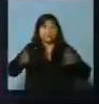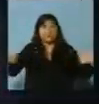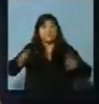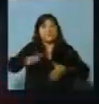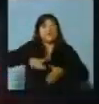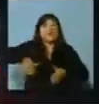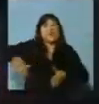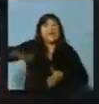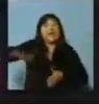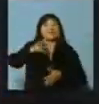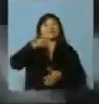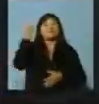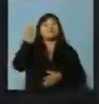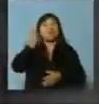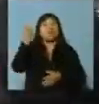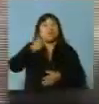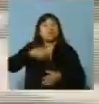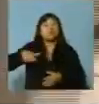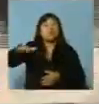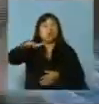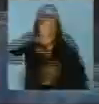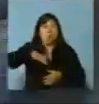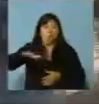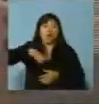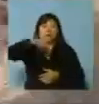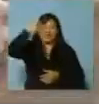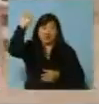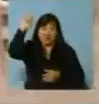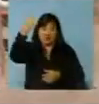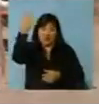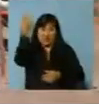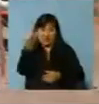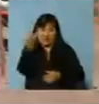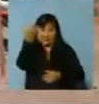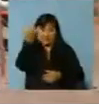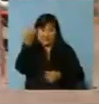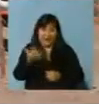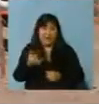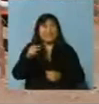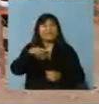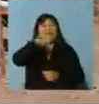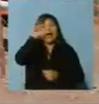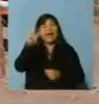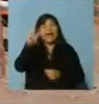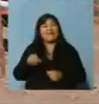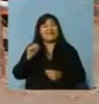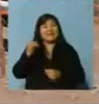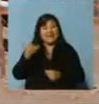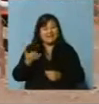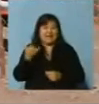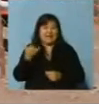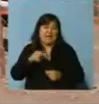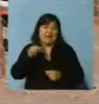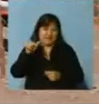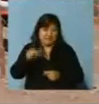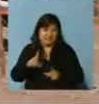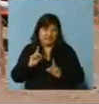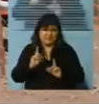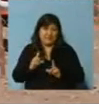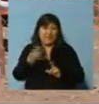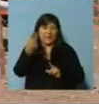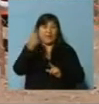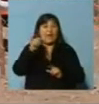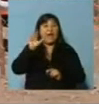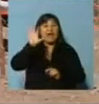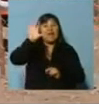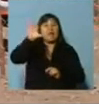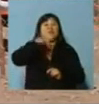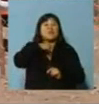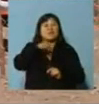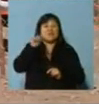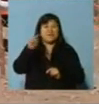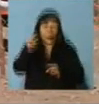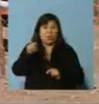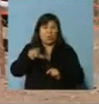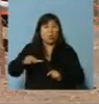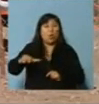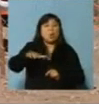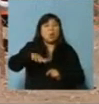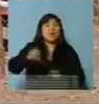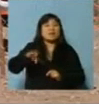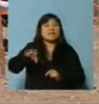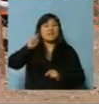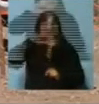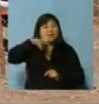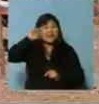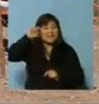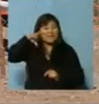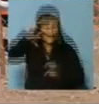segundo pueblo solar de nuestro país, aquí en La Ciénaga, provincia de Jujuy. Las